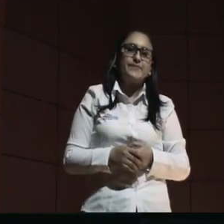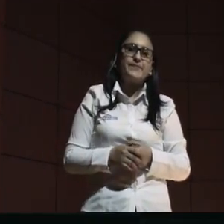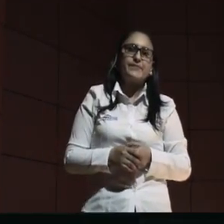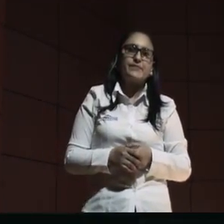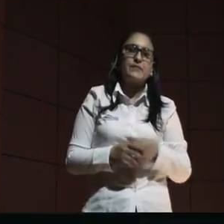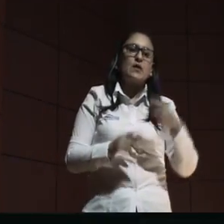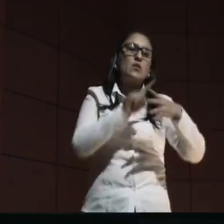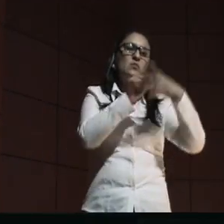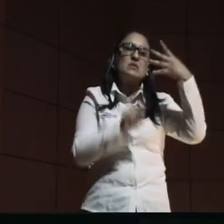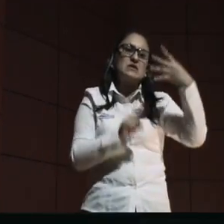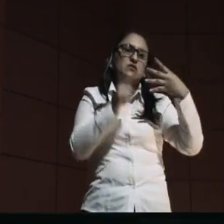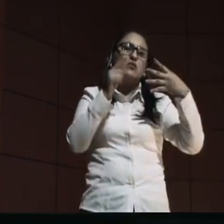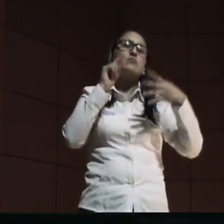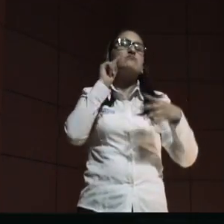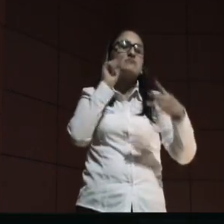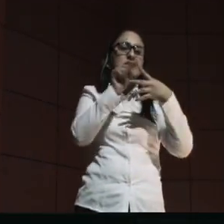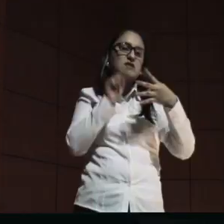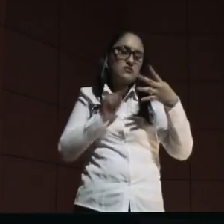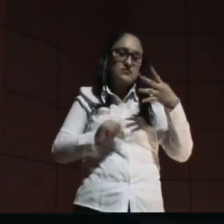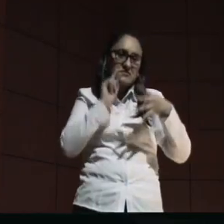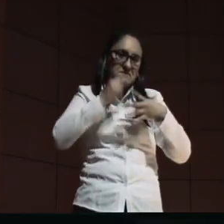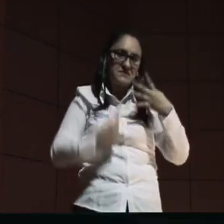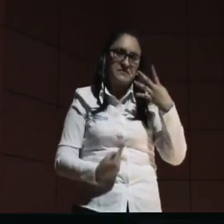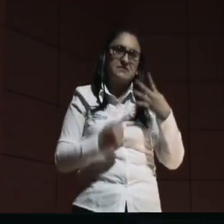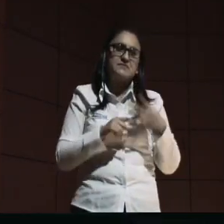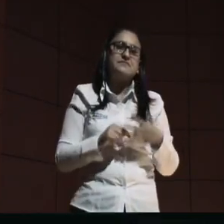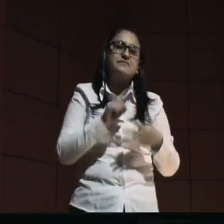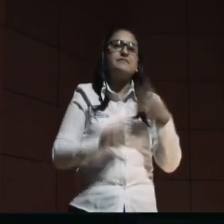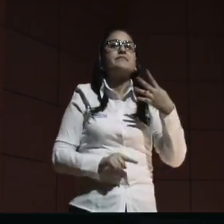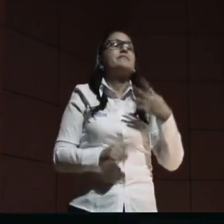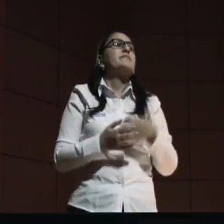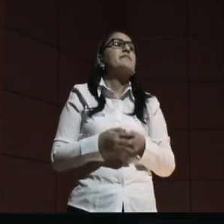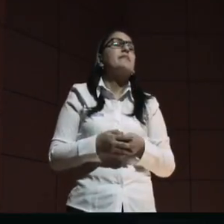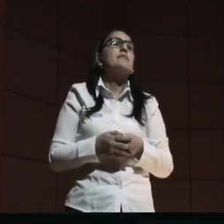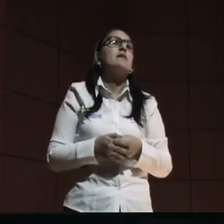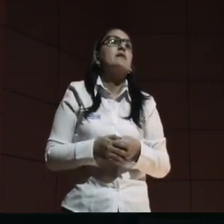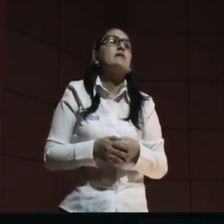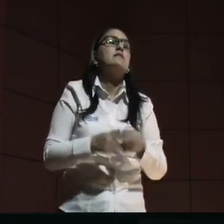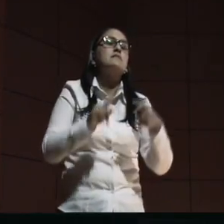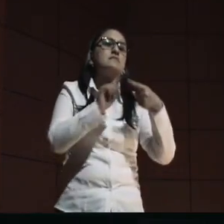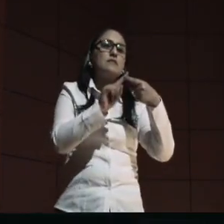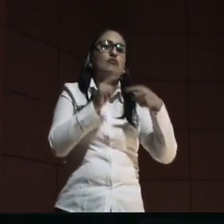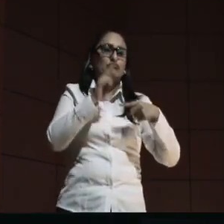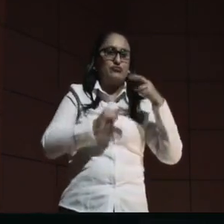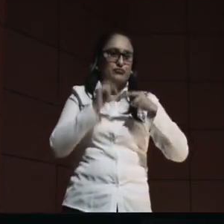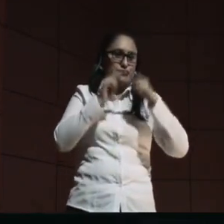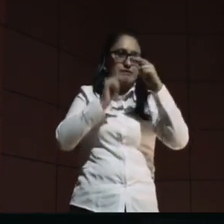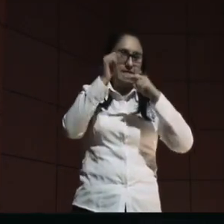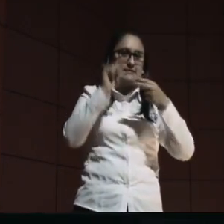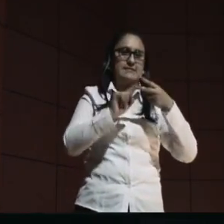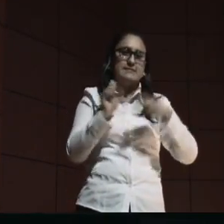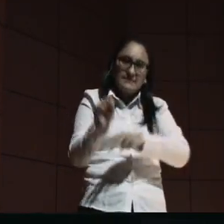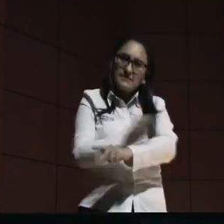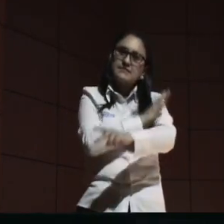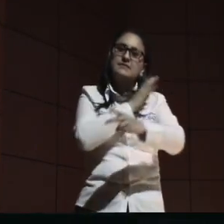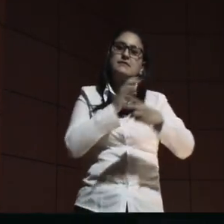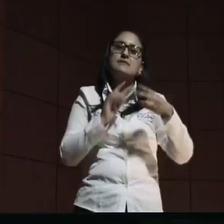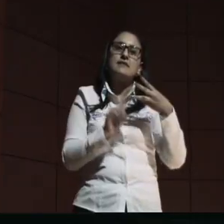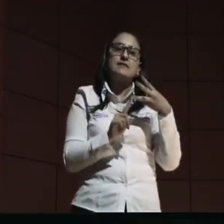Manejamos cuatro objetivos específicos, desde cuatro verbos rectores: el construir,